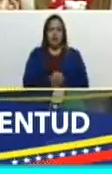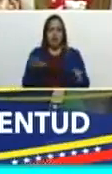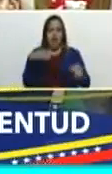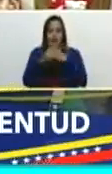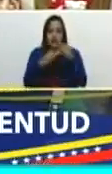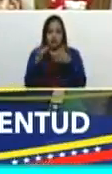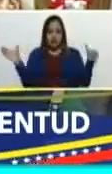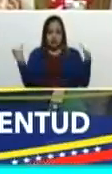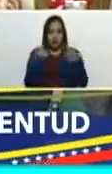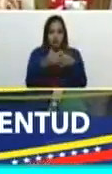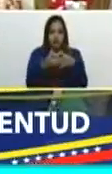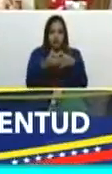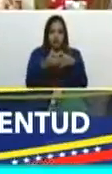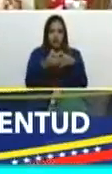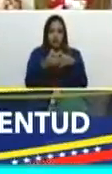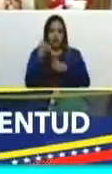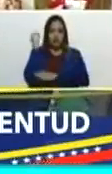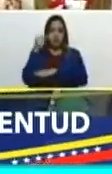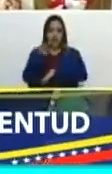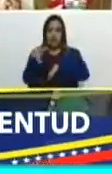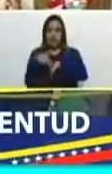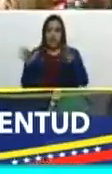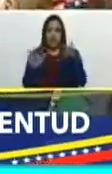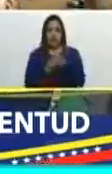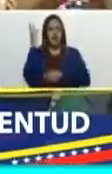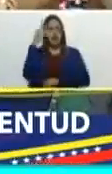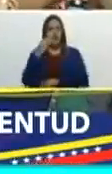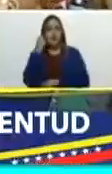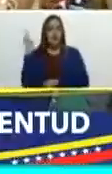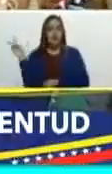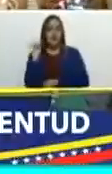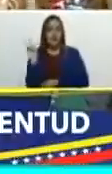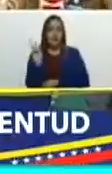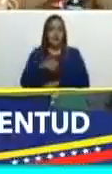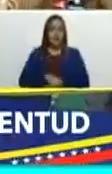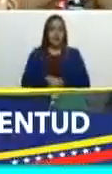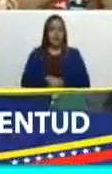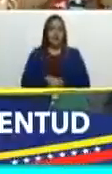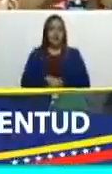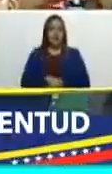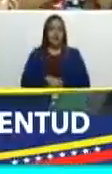conformación de un Congreso Nacional de la Juventud Venezolana para